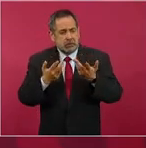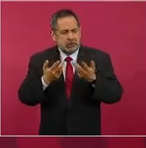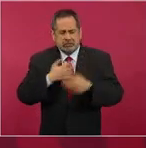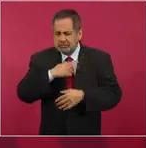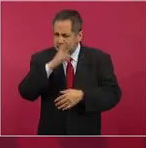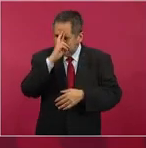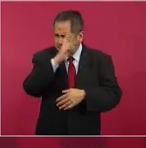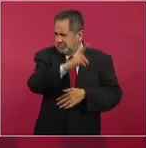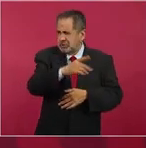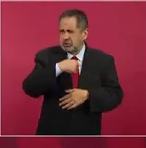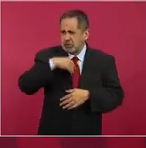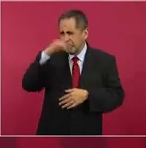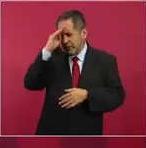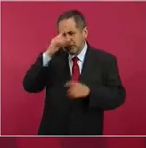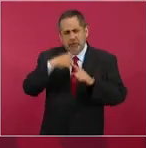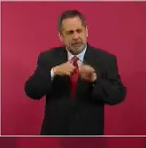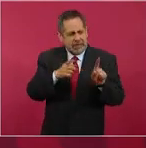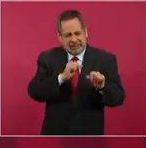derecho a disentir